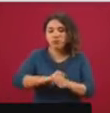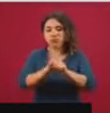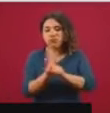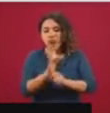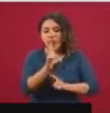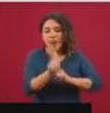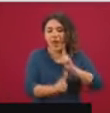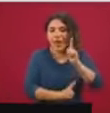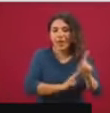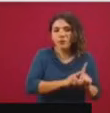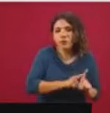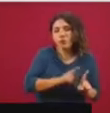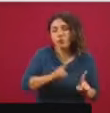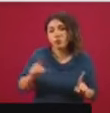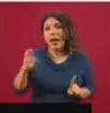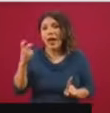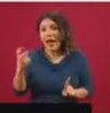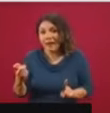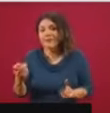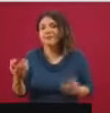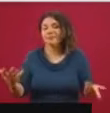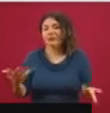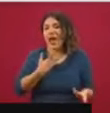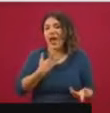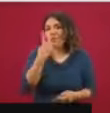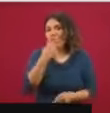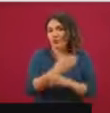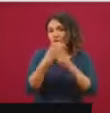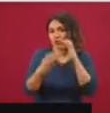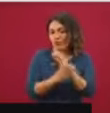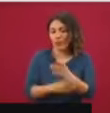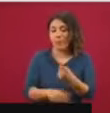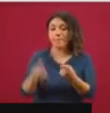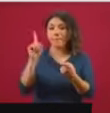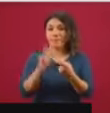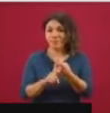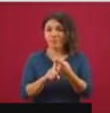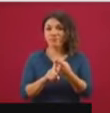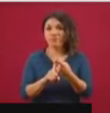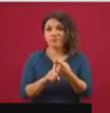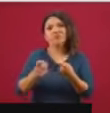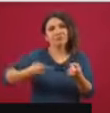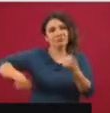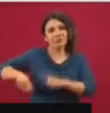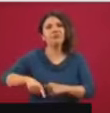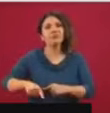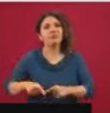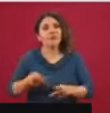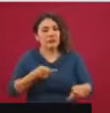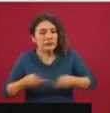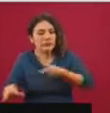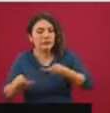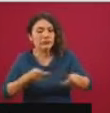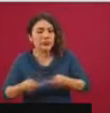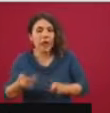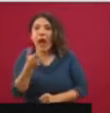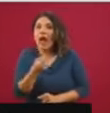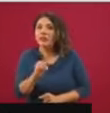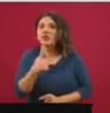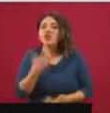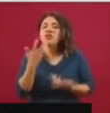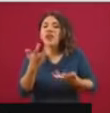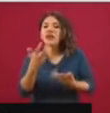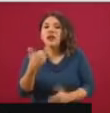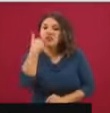consiguiente tenemos dos fenómenos uno deseado de hecho es uno de los objetivos fundamentales